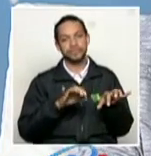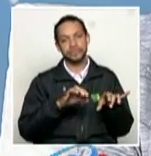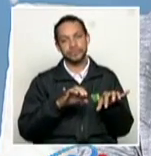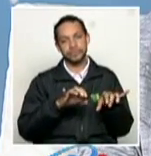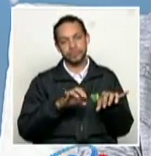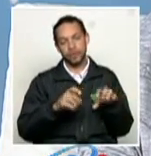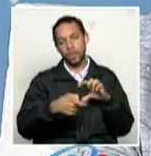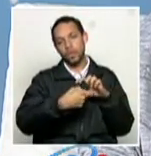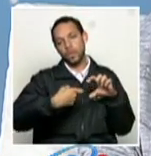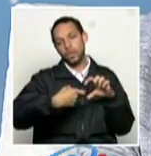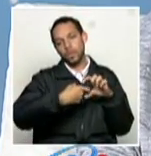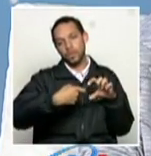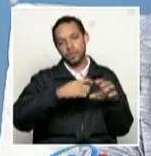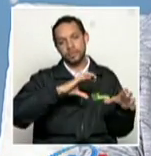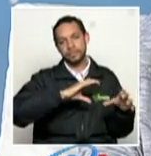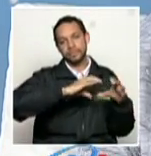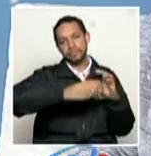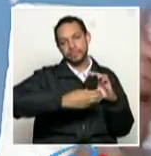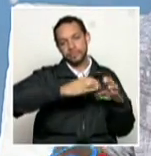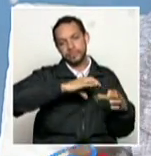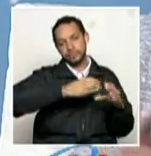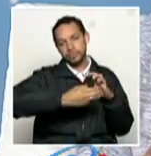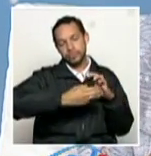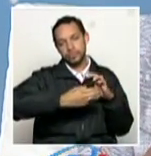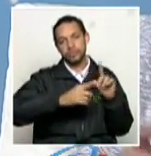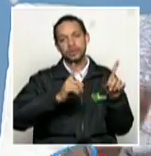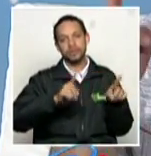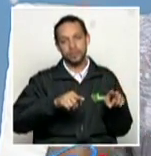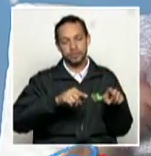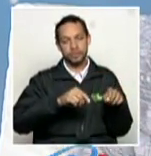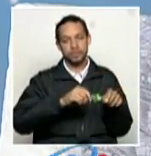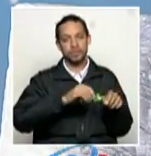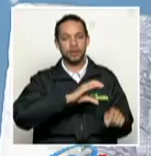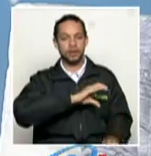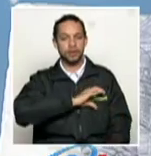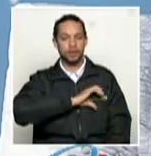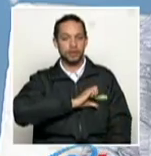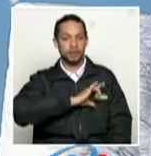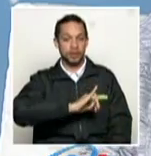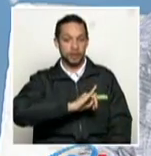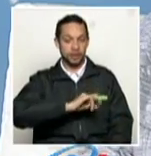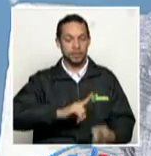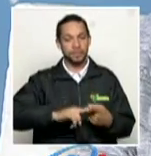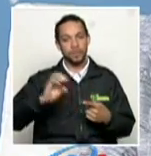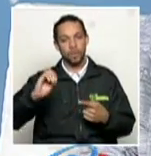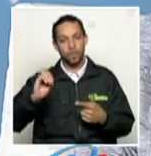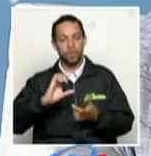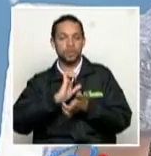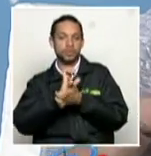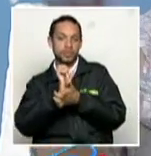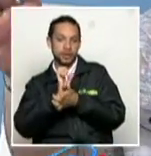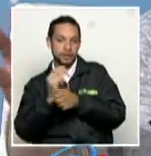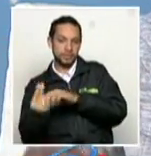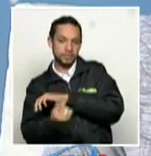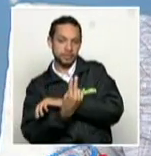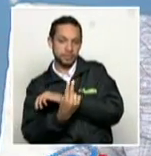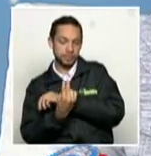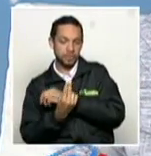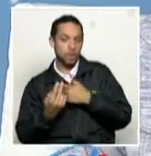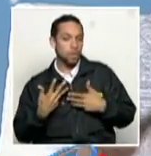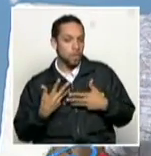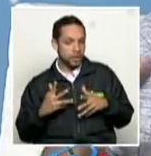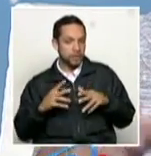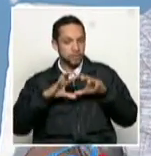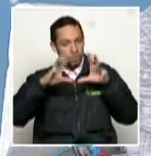las opciones de las páginas web de los dos canales, tanto de Telepacífico como de Telecafé, donde en cualquier parte del